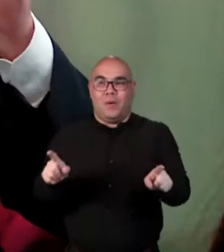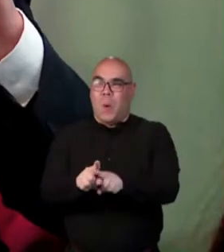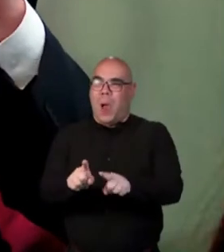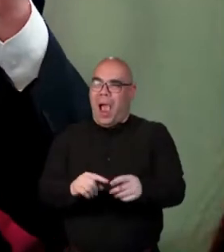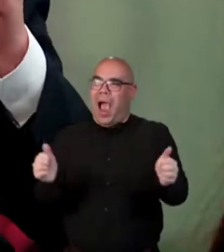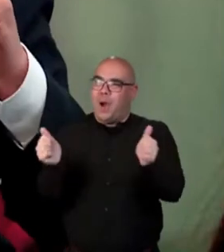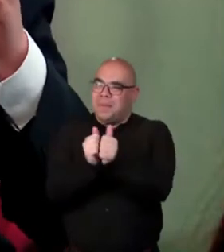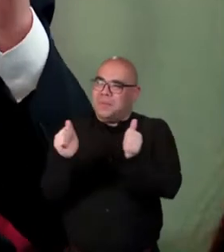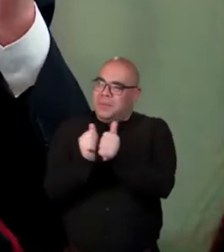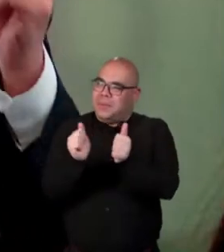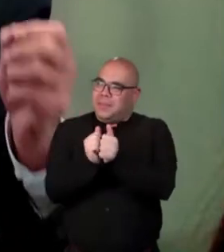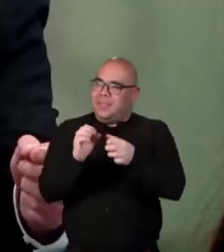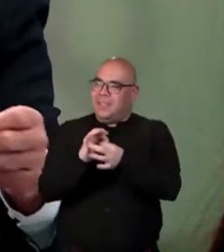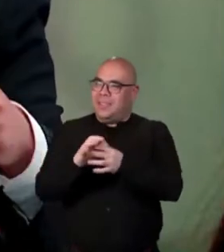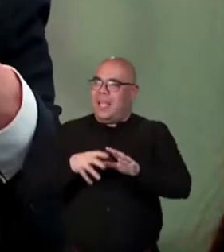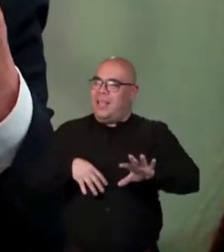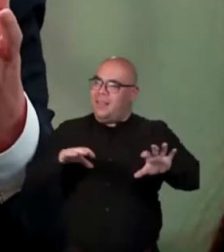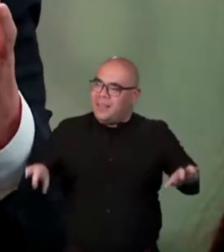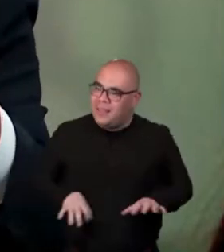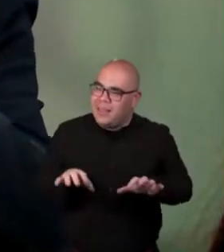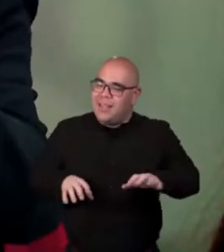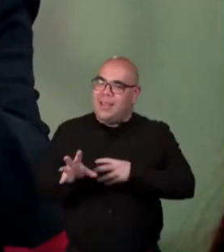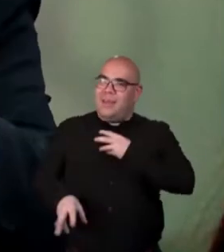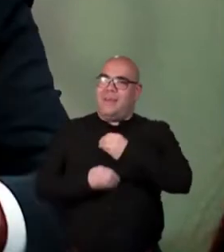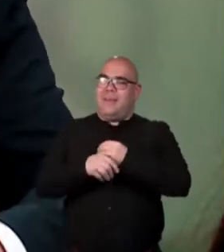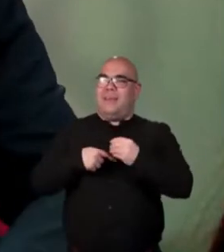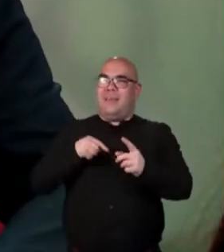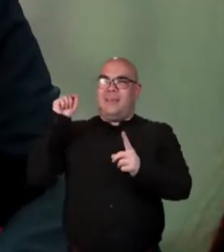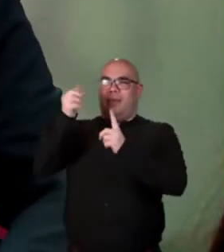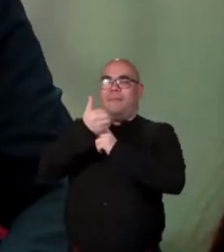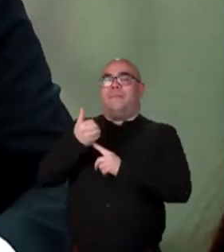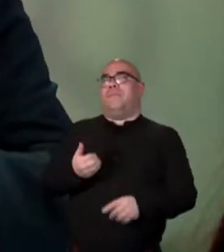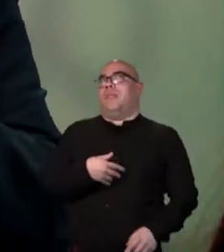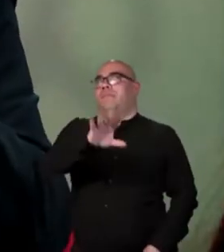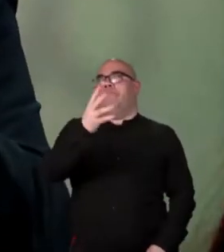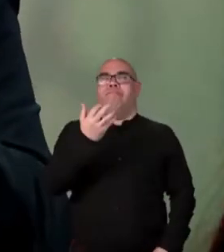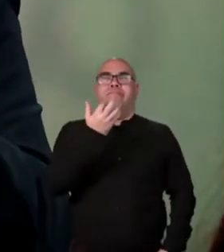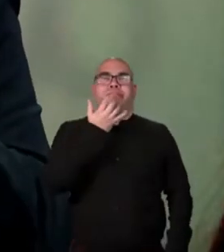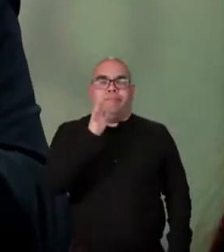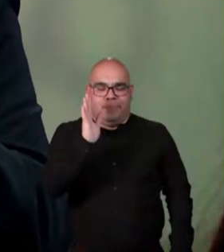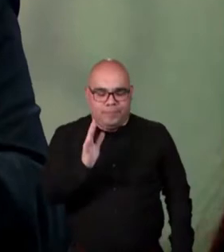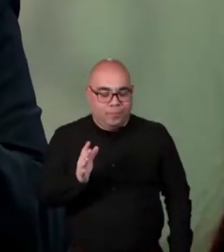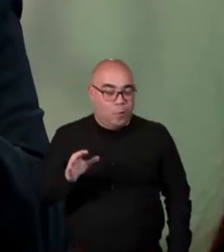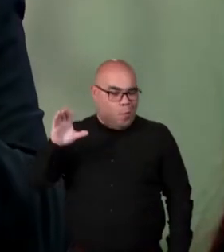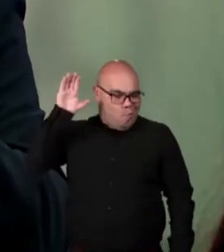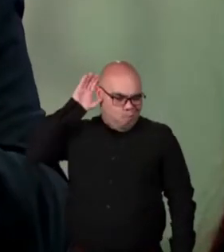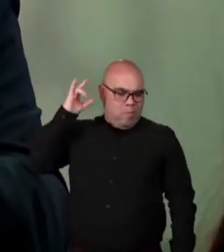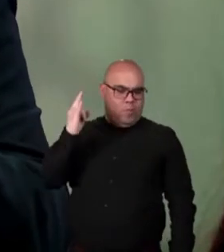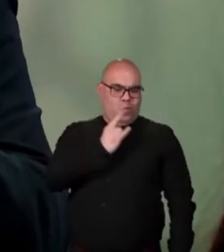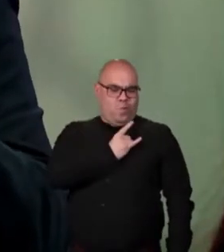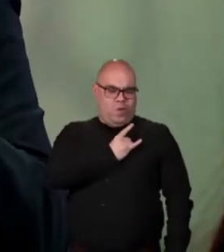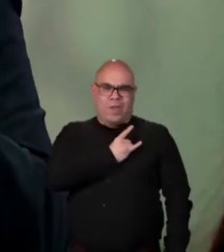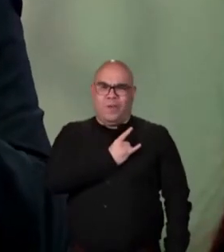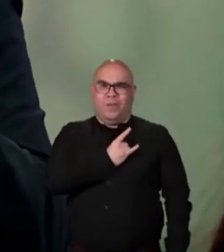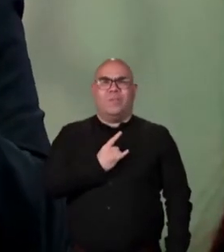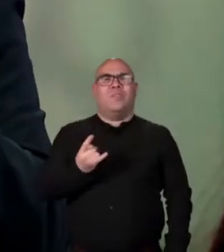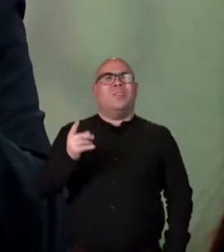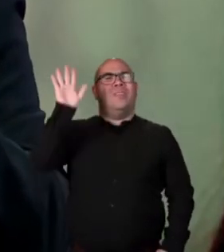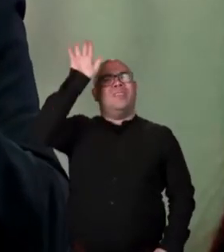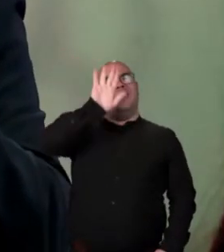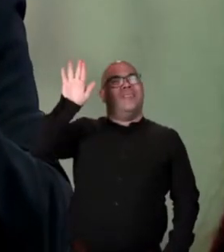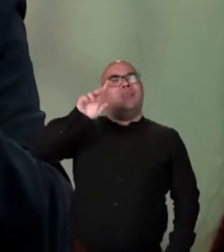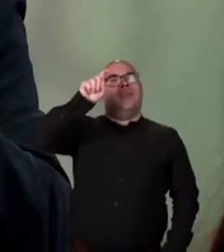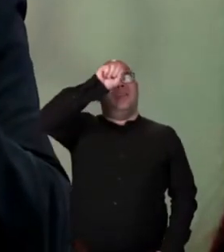estas actividades adicionales que tienen de bienestar yo les voy a poner un ejemplo en eeuu en el estado de texas que es el segundo sistema